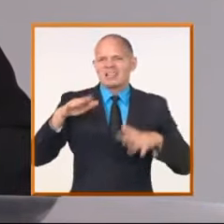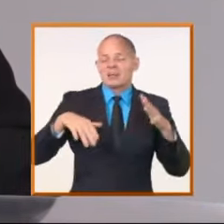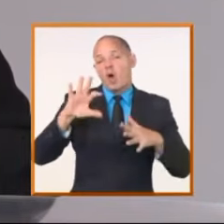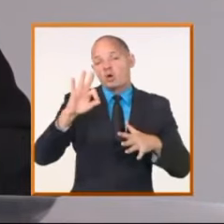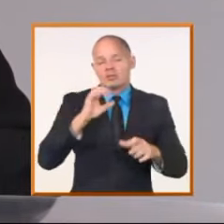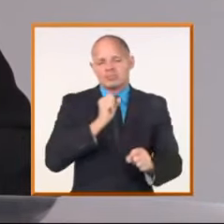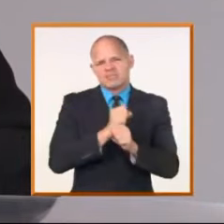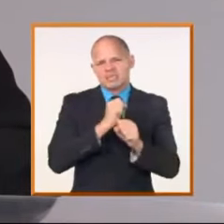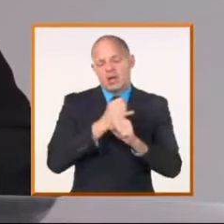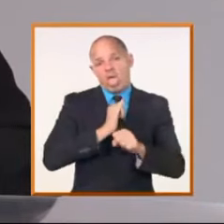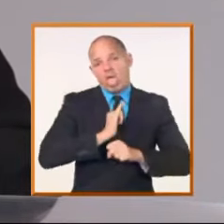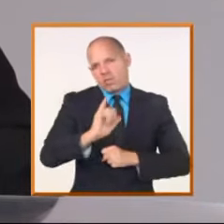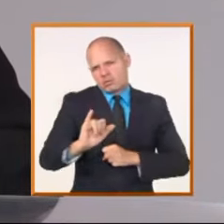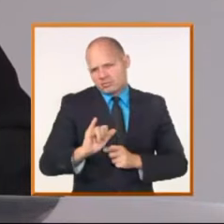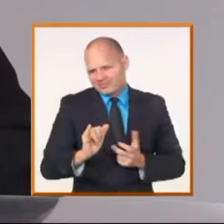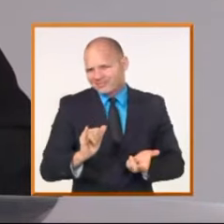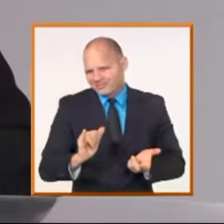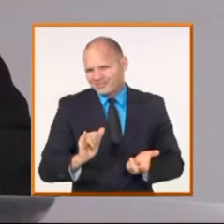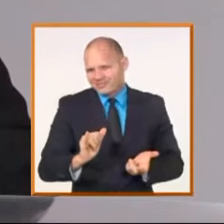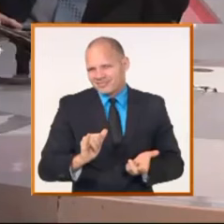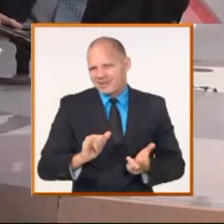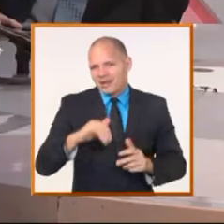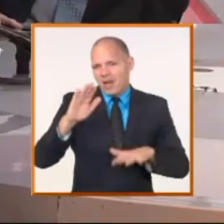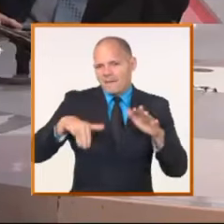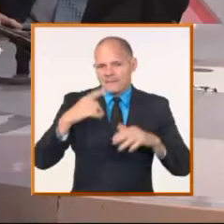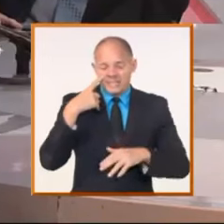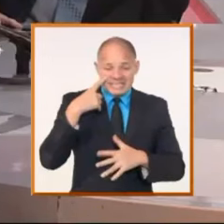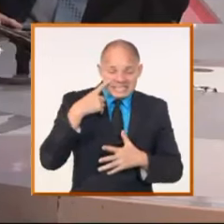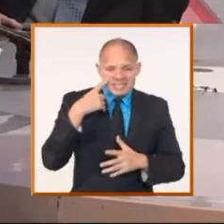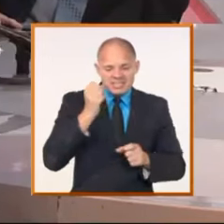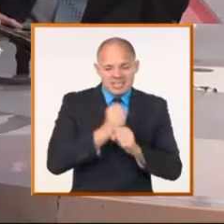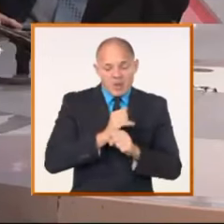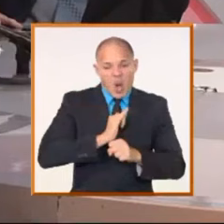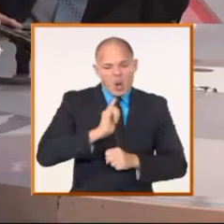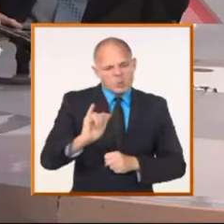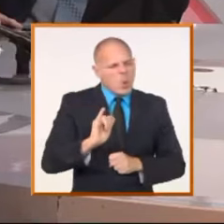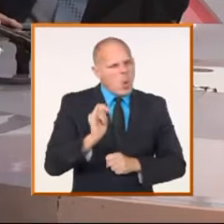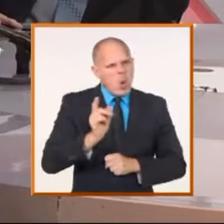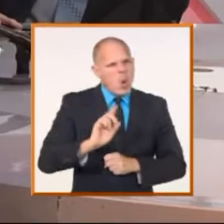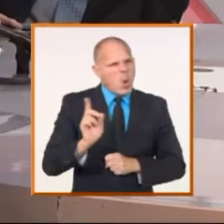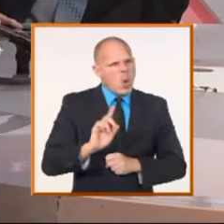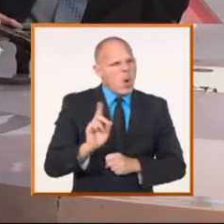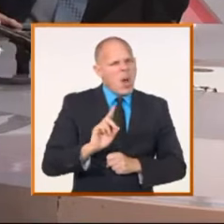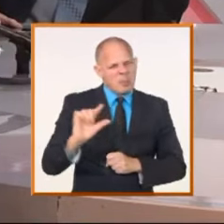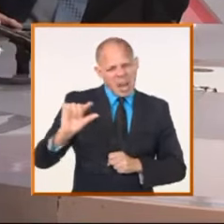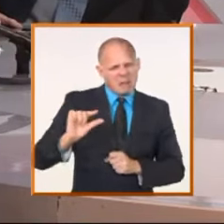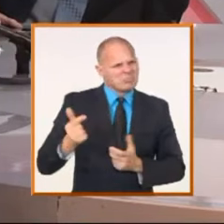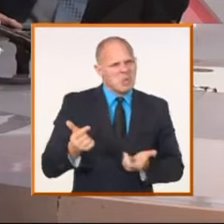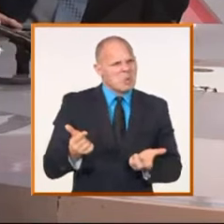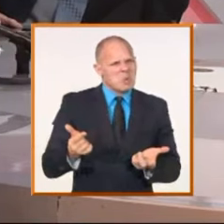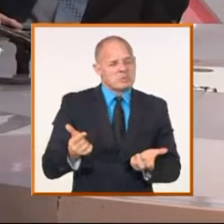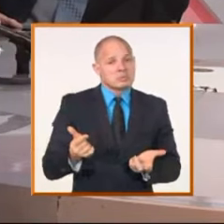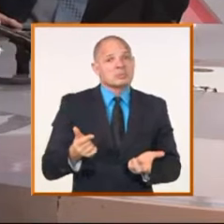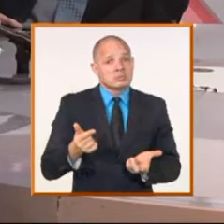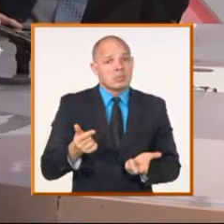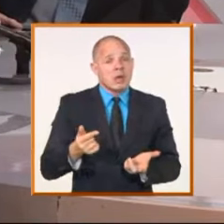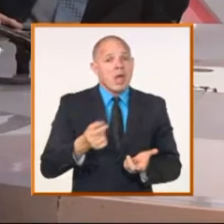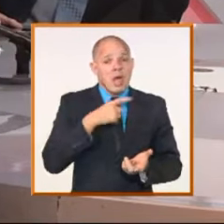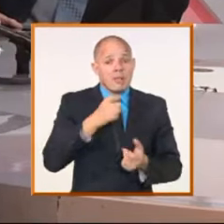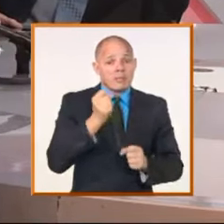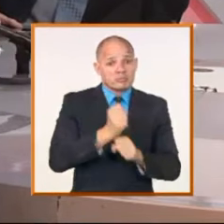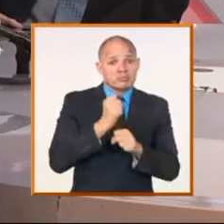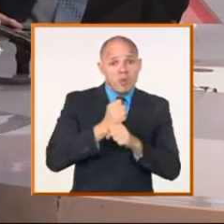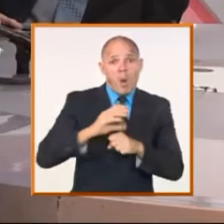que desplazarse hacia un lugar, el tiempo que consume en eso, el desgaste que se representa para esa persona en